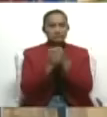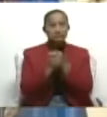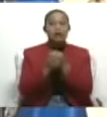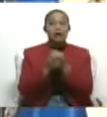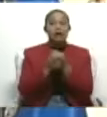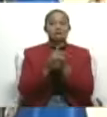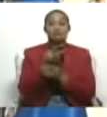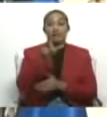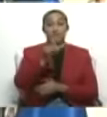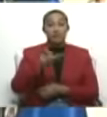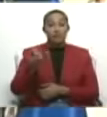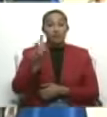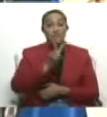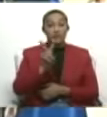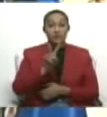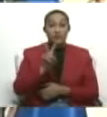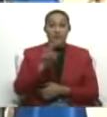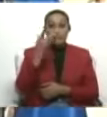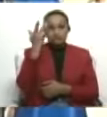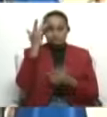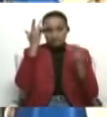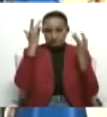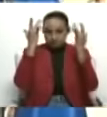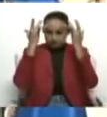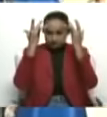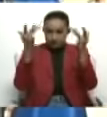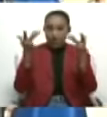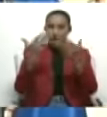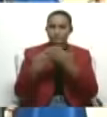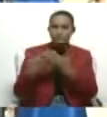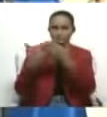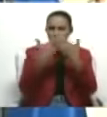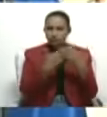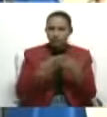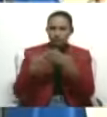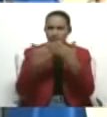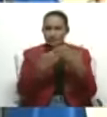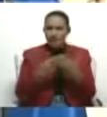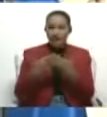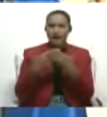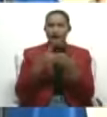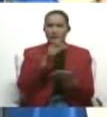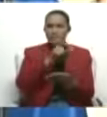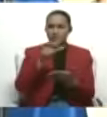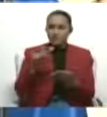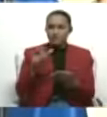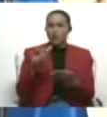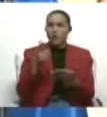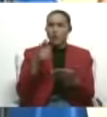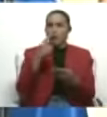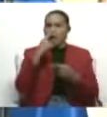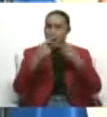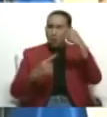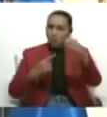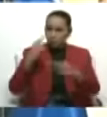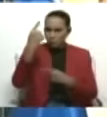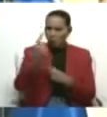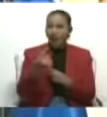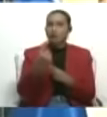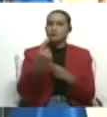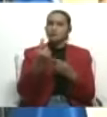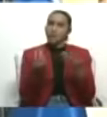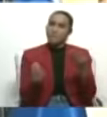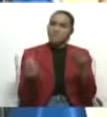interés a estudiar en la Federación de Rusia. Por tanto, a partir del año escolar que viene, aumentamos